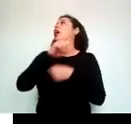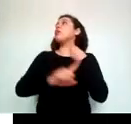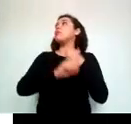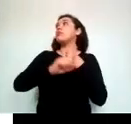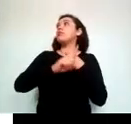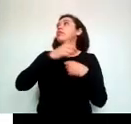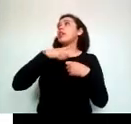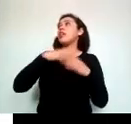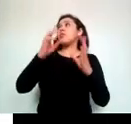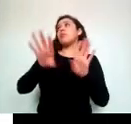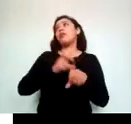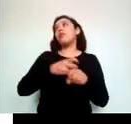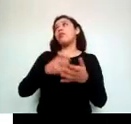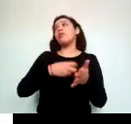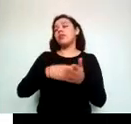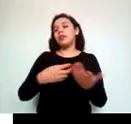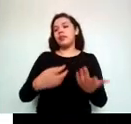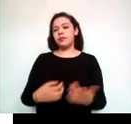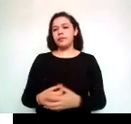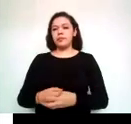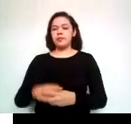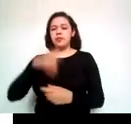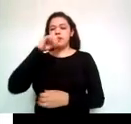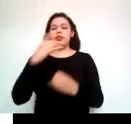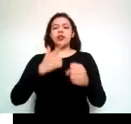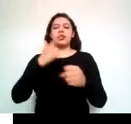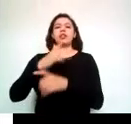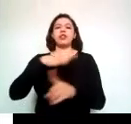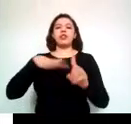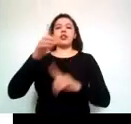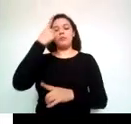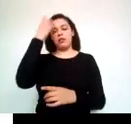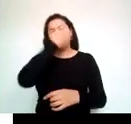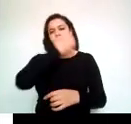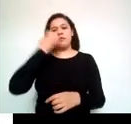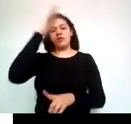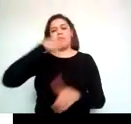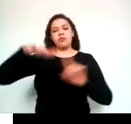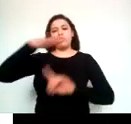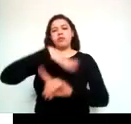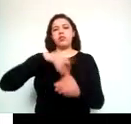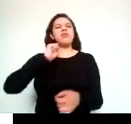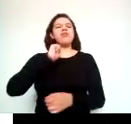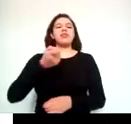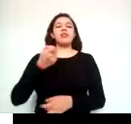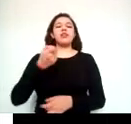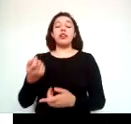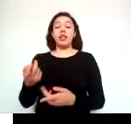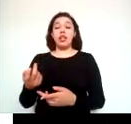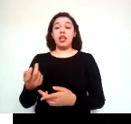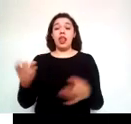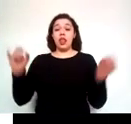testigos. También colaborar en la detección de riesgos y la evaluación del entorno. ¿A qué se refiere este punto? En que si la